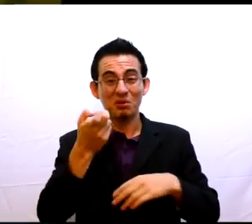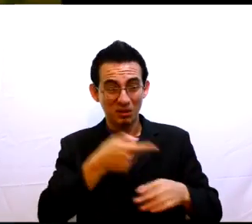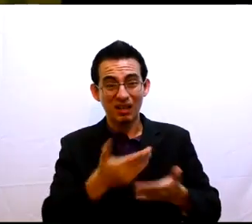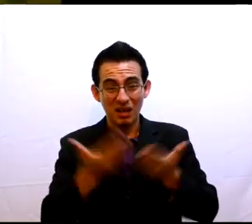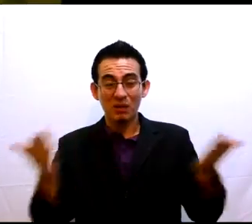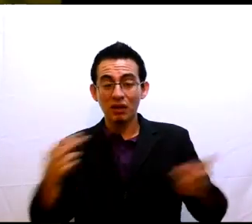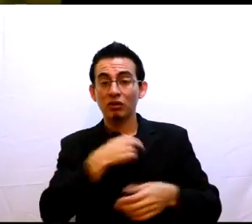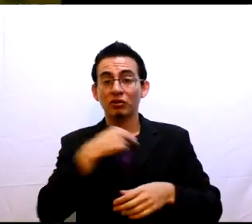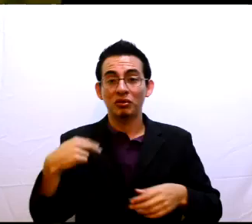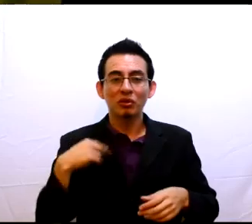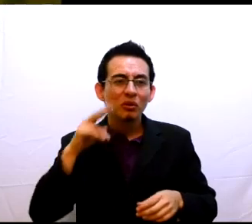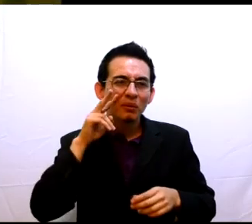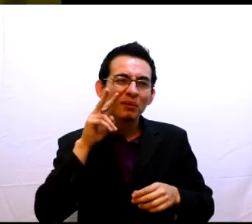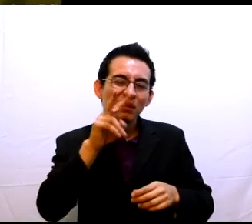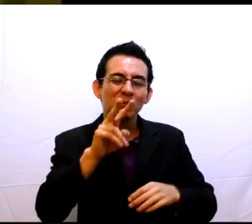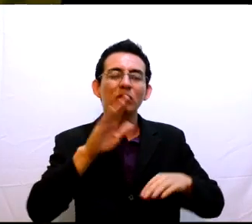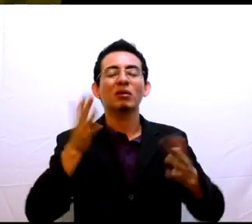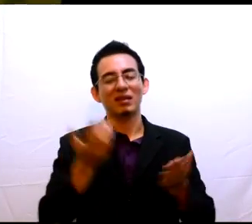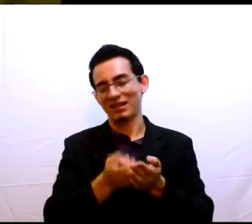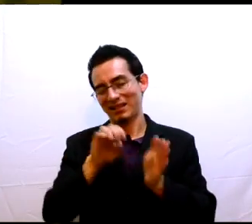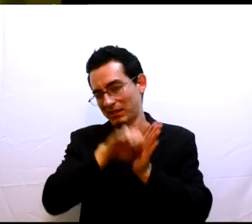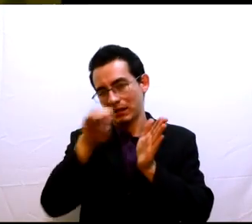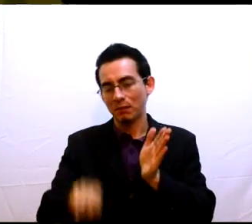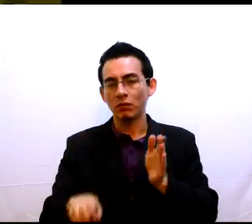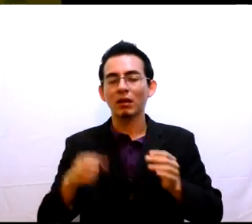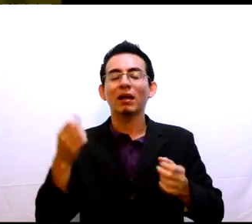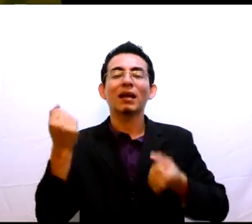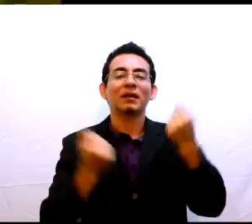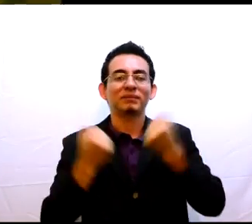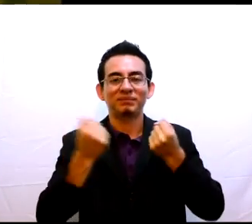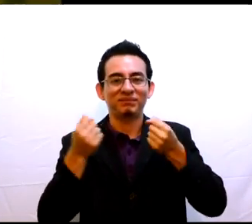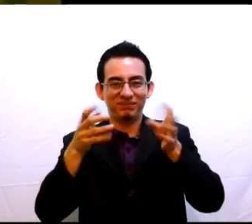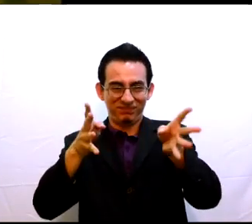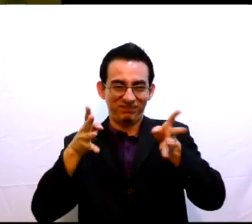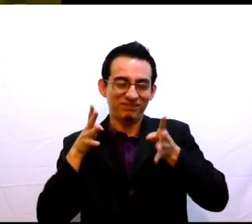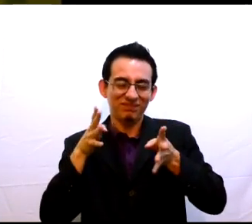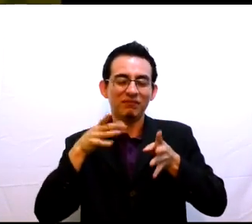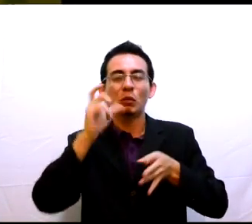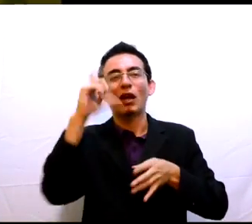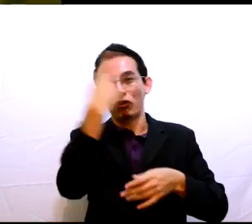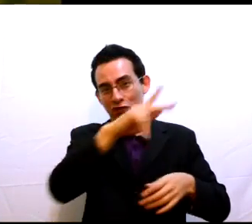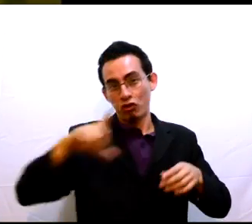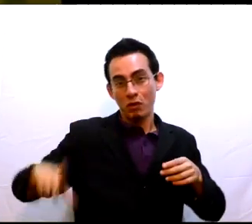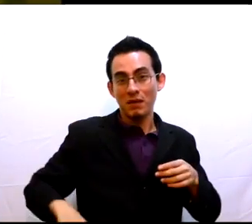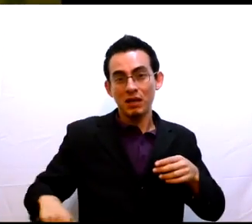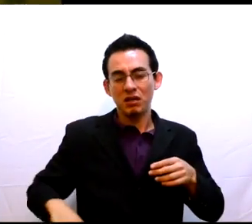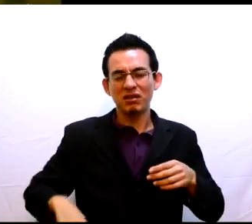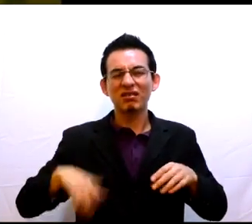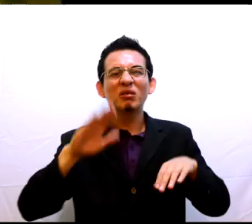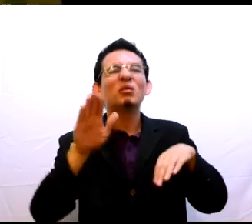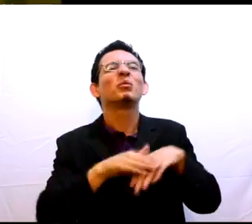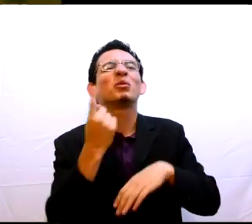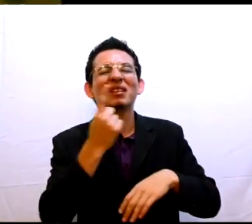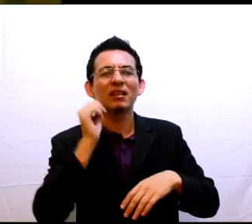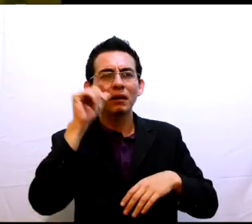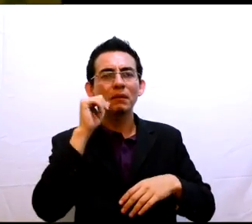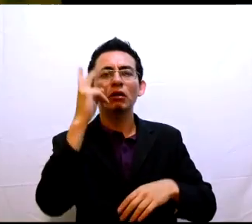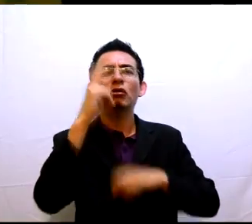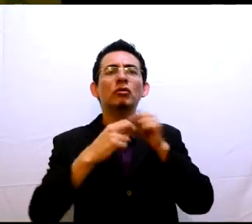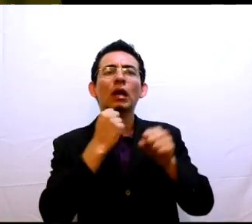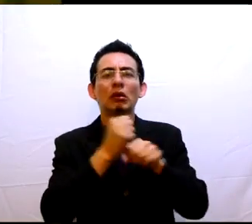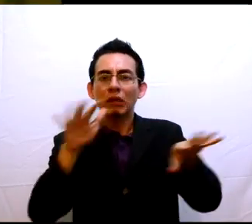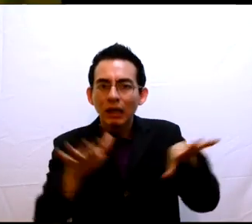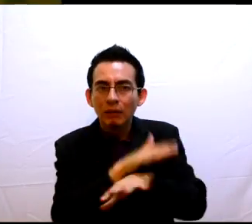siempre me ha preguntado por qué los los autos las camionetas del sector público siempre me han preguntado por qué en dos años se la